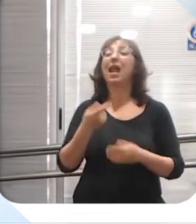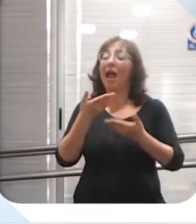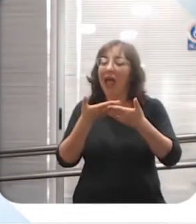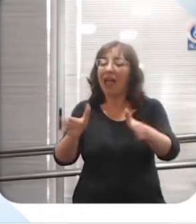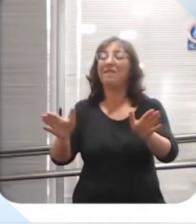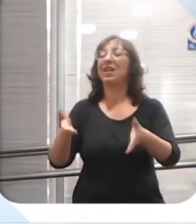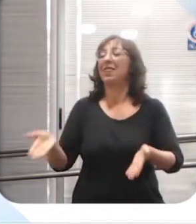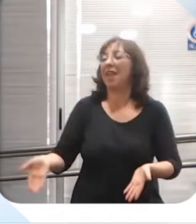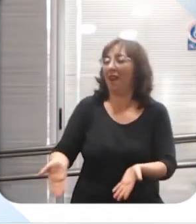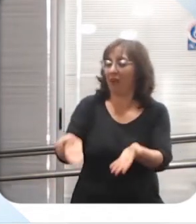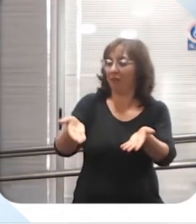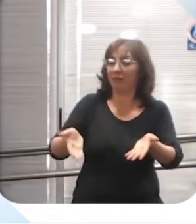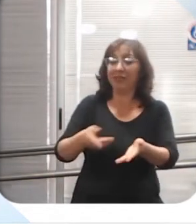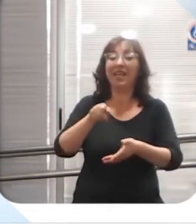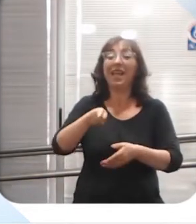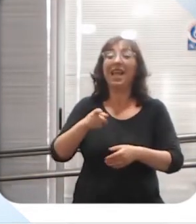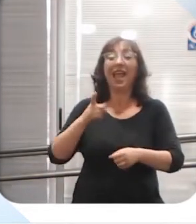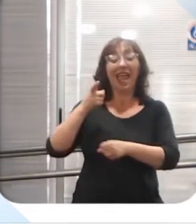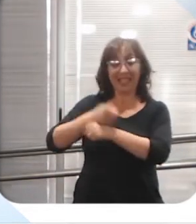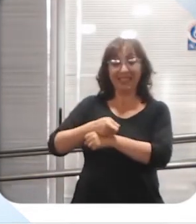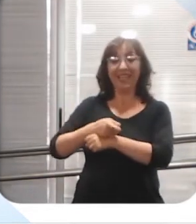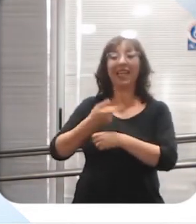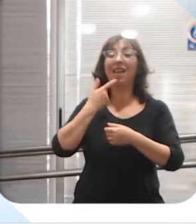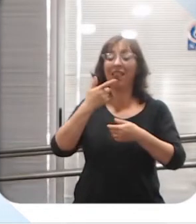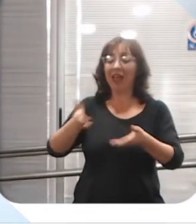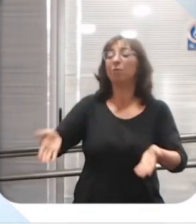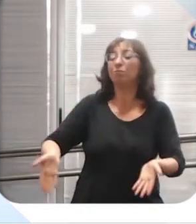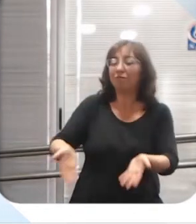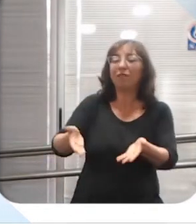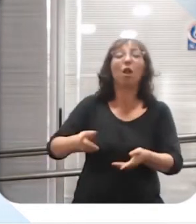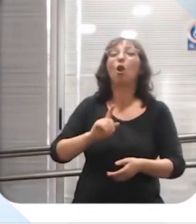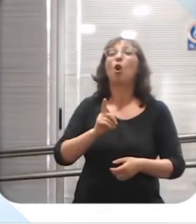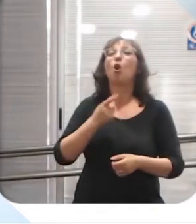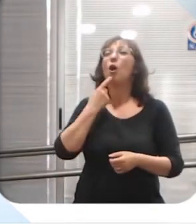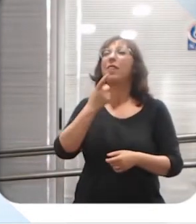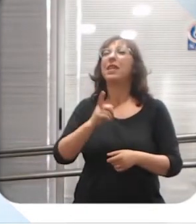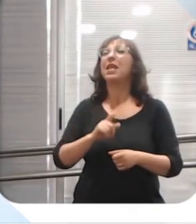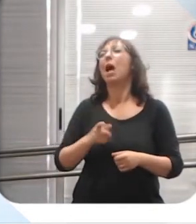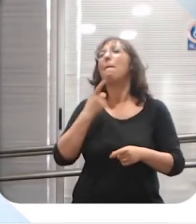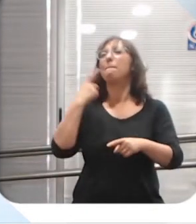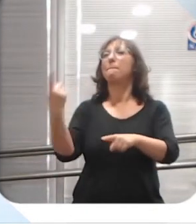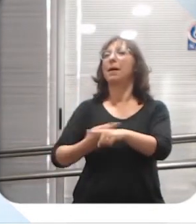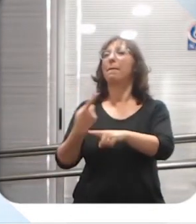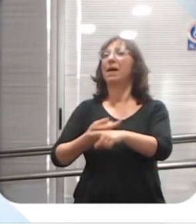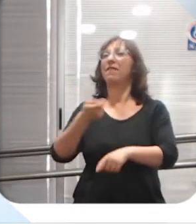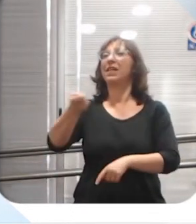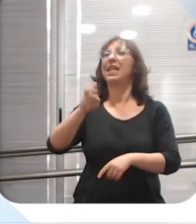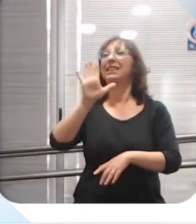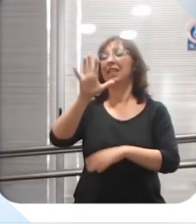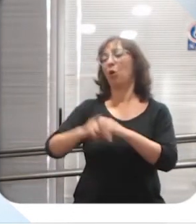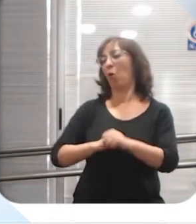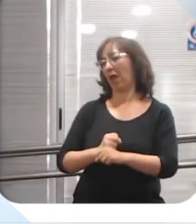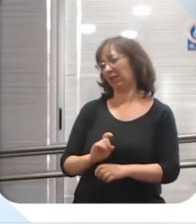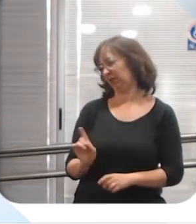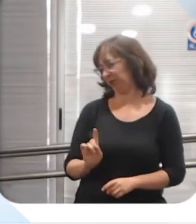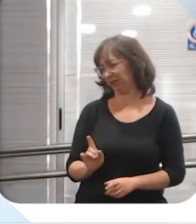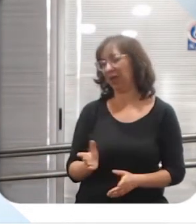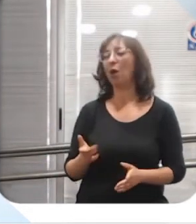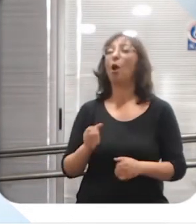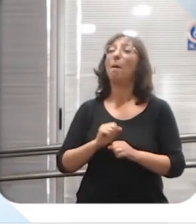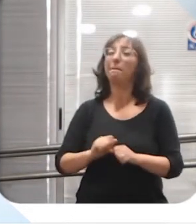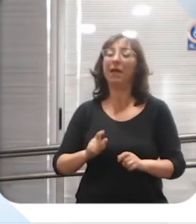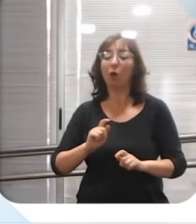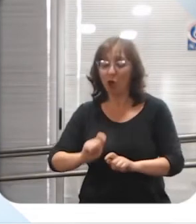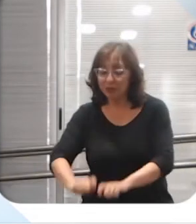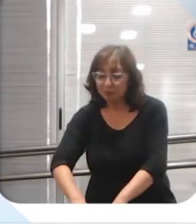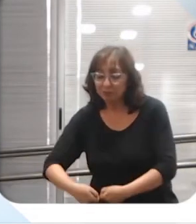habilitarlo. Y en esa exigencia que tira hacia arriba, no le vamos a pedir que se haga las papas fritas cuando tenga 5 años, pero que se ponga los